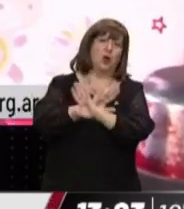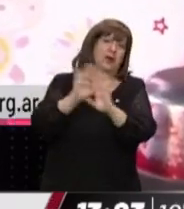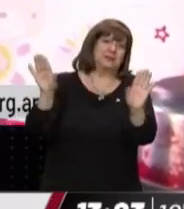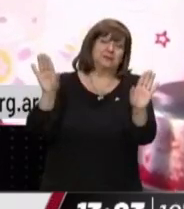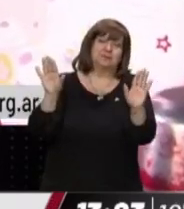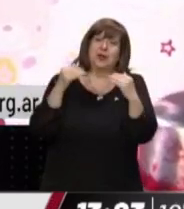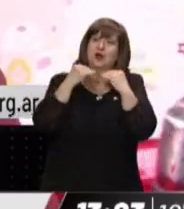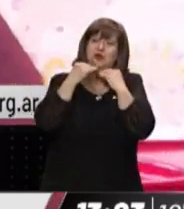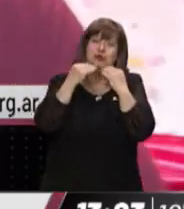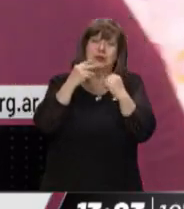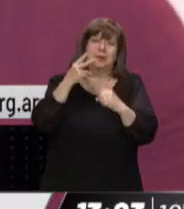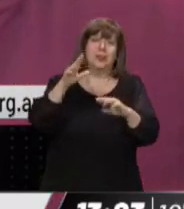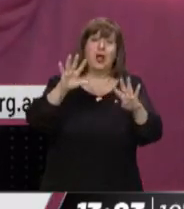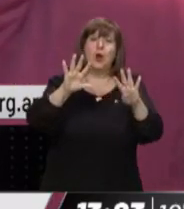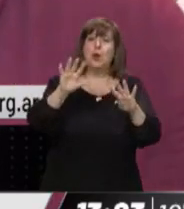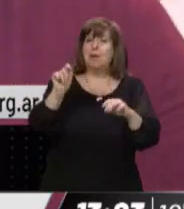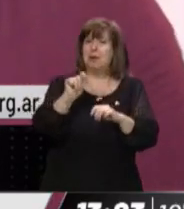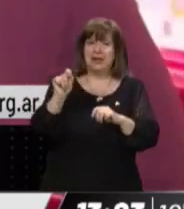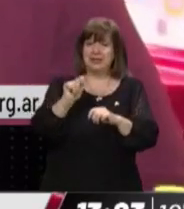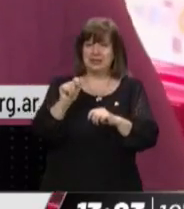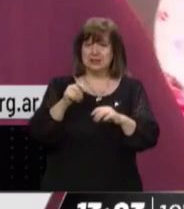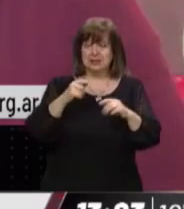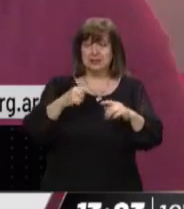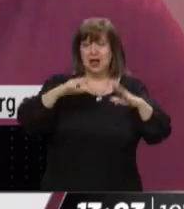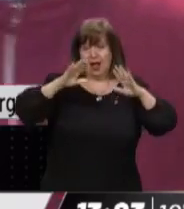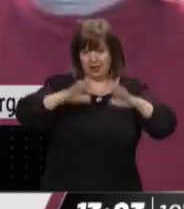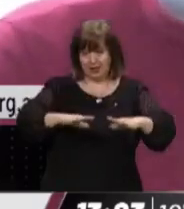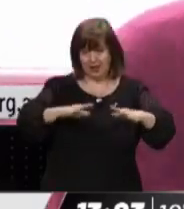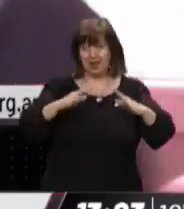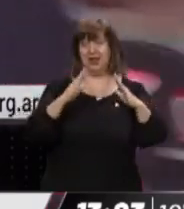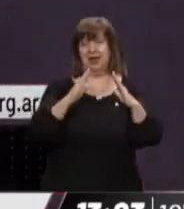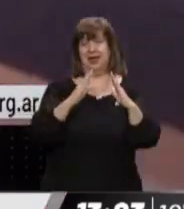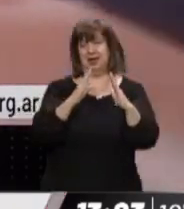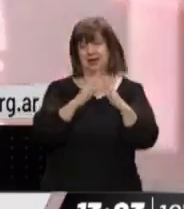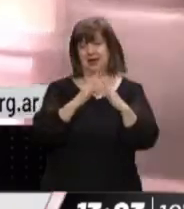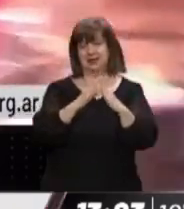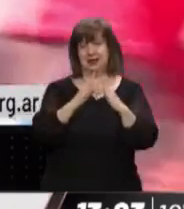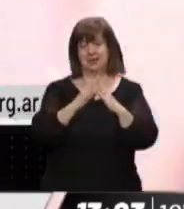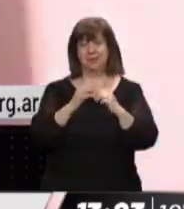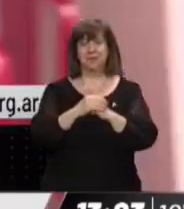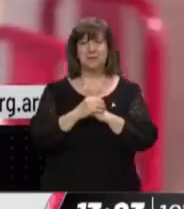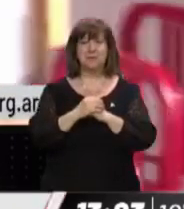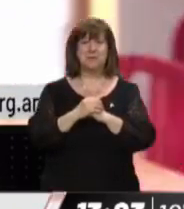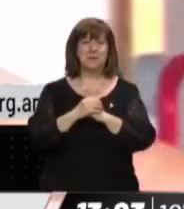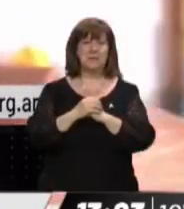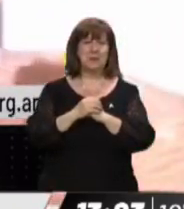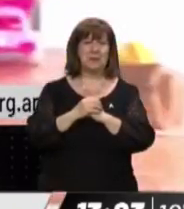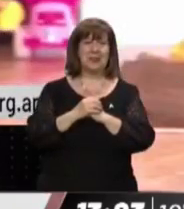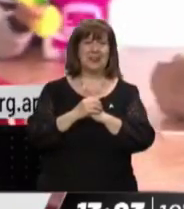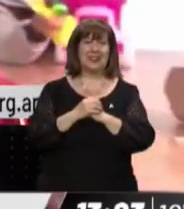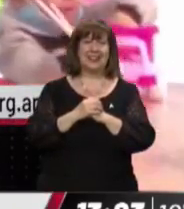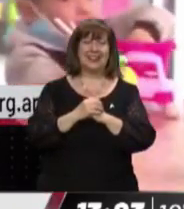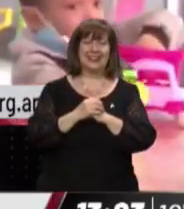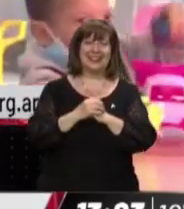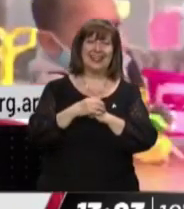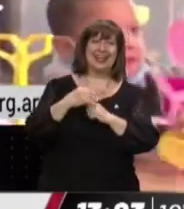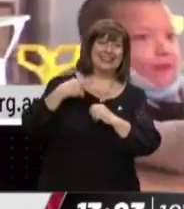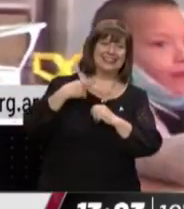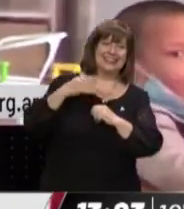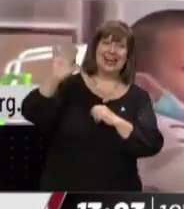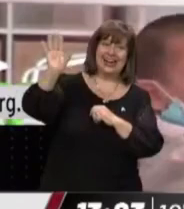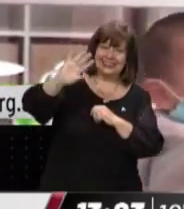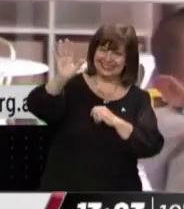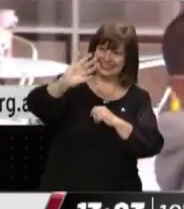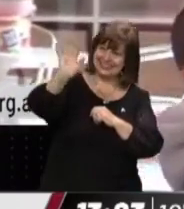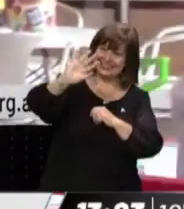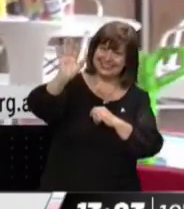encuentro cuando llegue. Chicos, historia que nos llama la atención. No quiero hablar, pero sí la vamos a filmar. Mira, se está dentro, se está dentro. Ay, se escapó. Saluda por lo menos, saluda. Hacé así